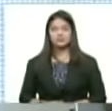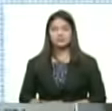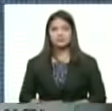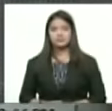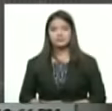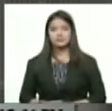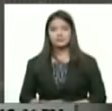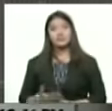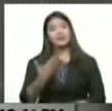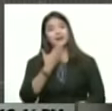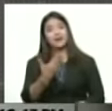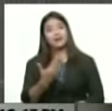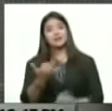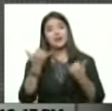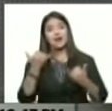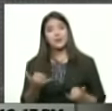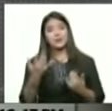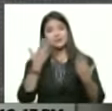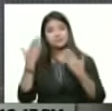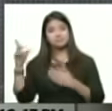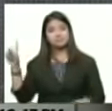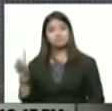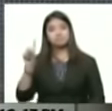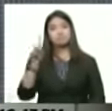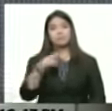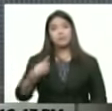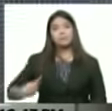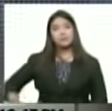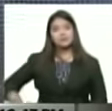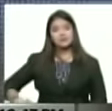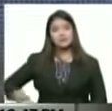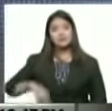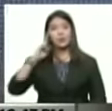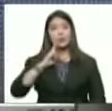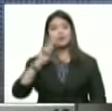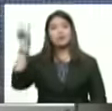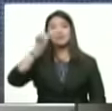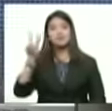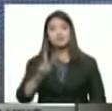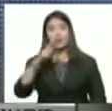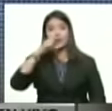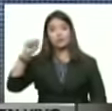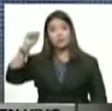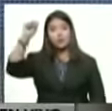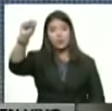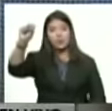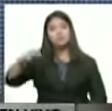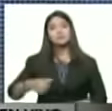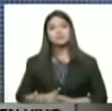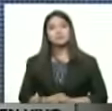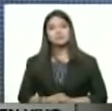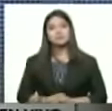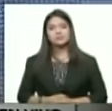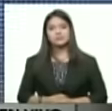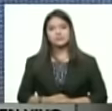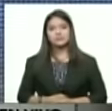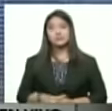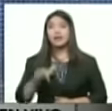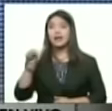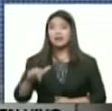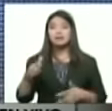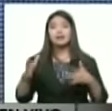Sí, gracias, Anabel. En este momento se incorpora el presidente de la República Bolivariana de Venezuela, Nicolás Maduro, a esta